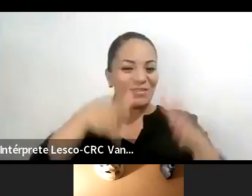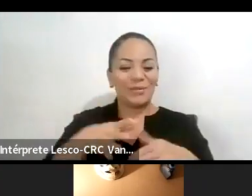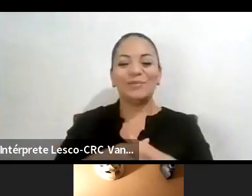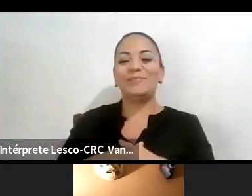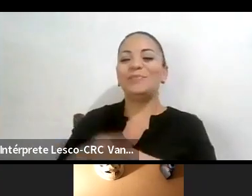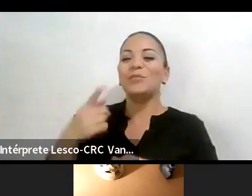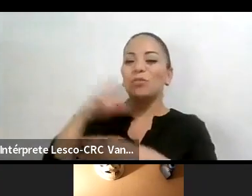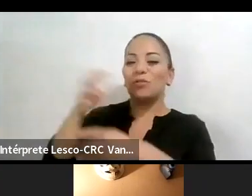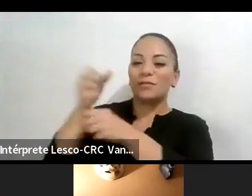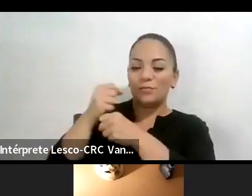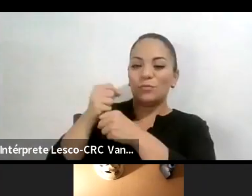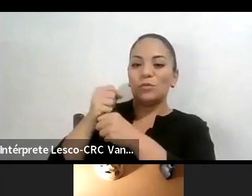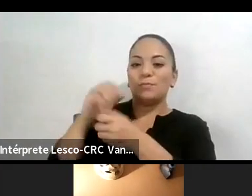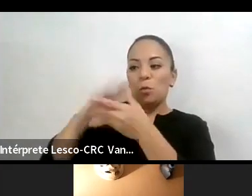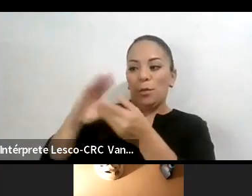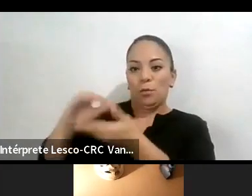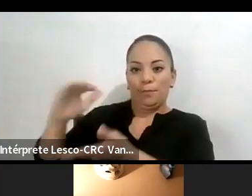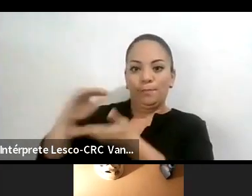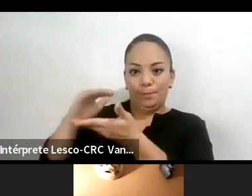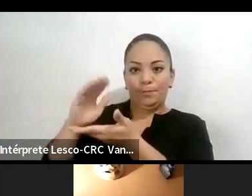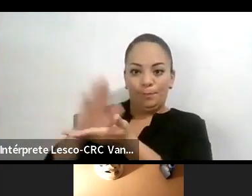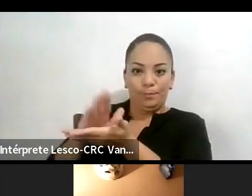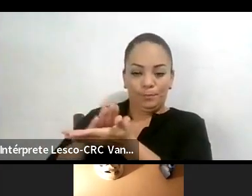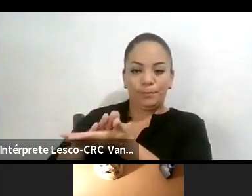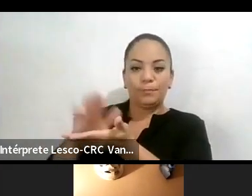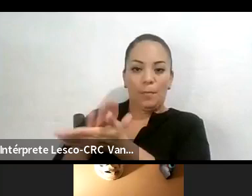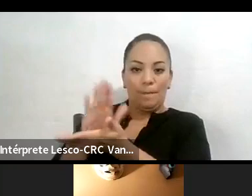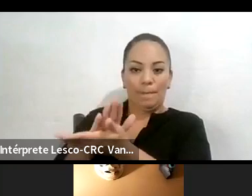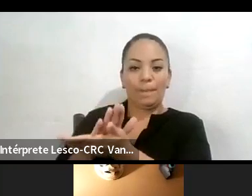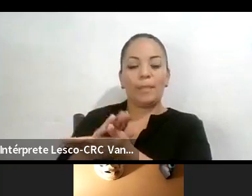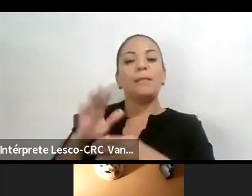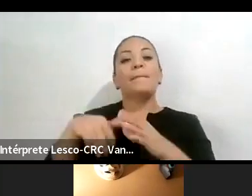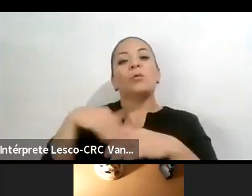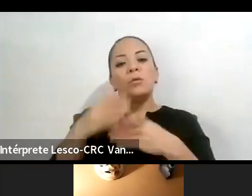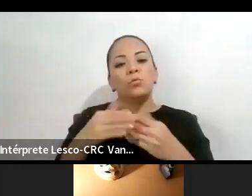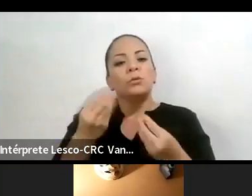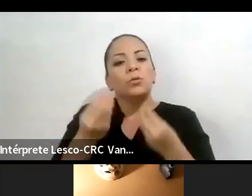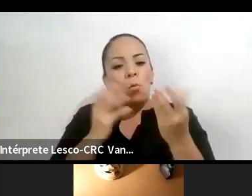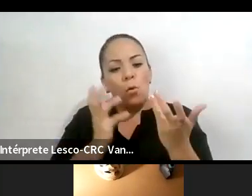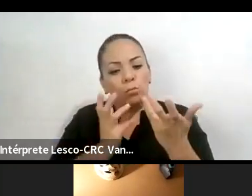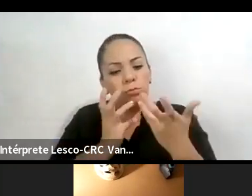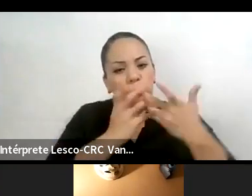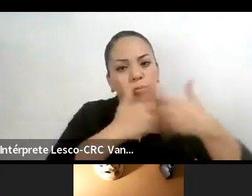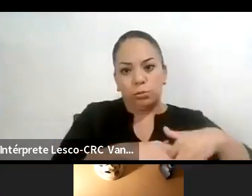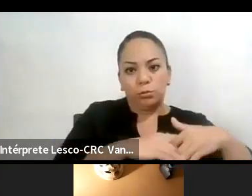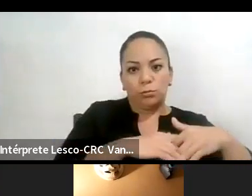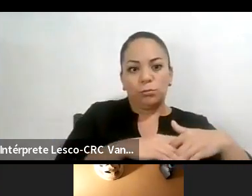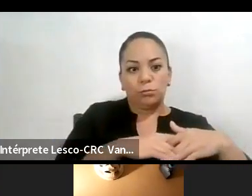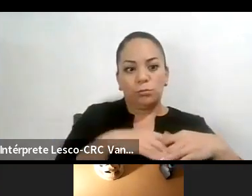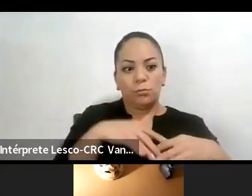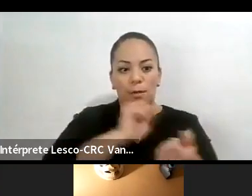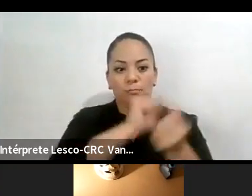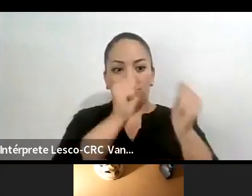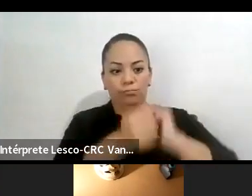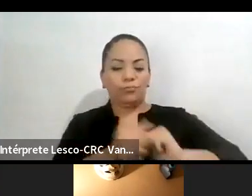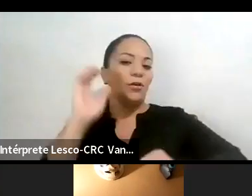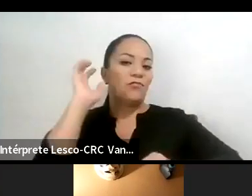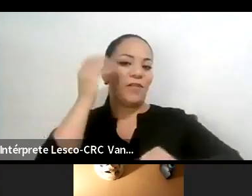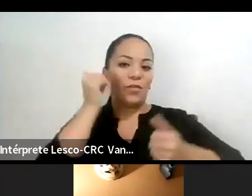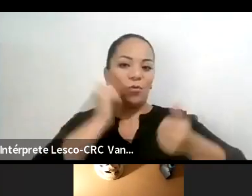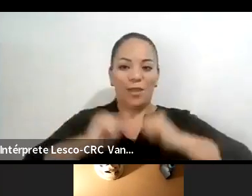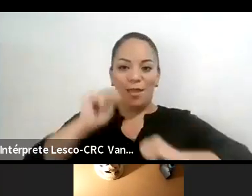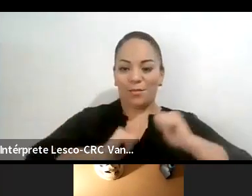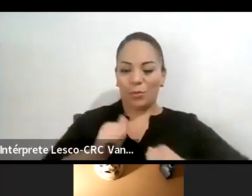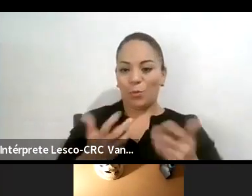habíamos recibido así tal cual, y una tarea también de adaptación para poderlos convertir en un radioteatro, porque por